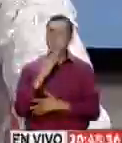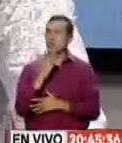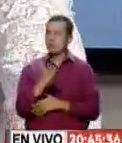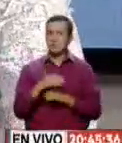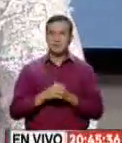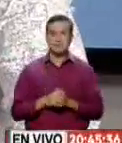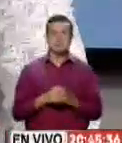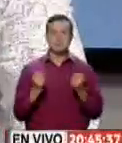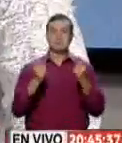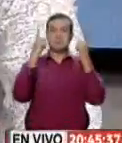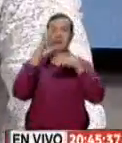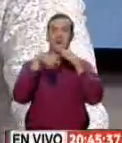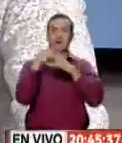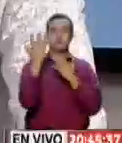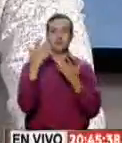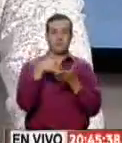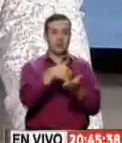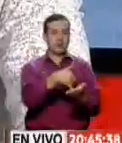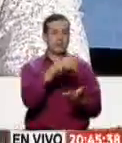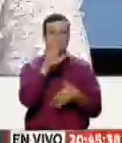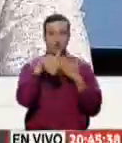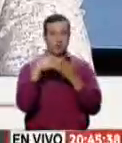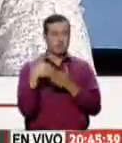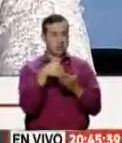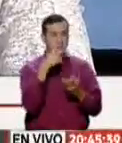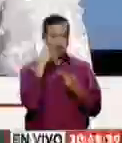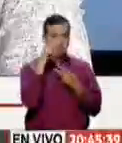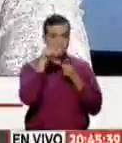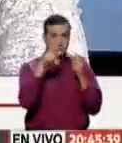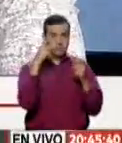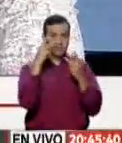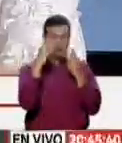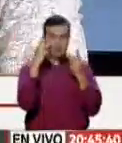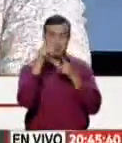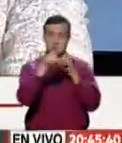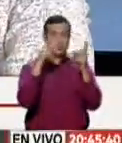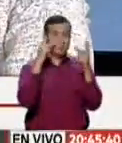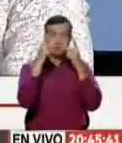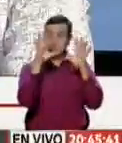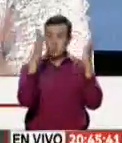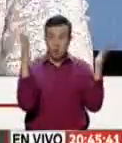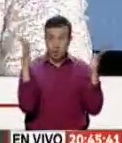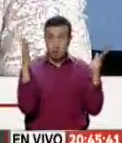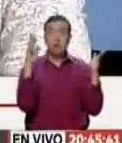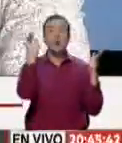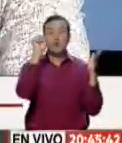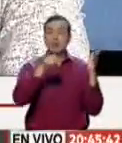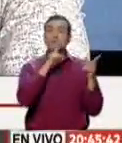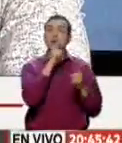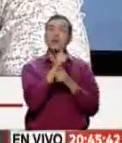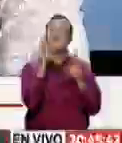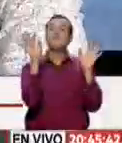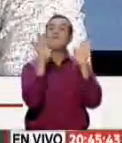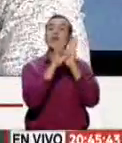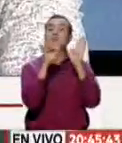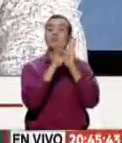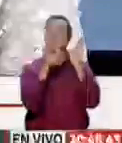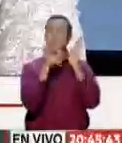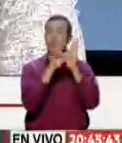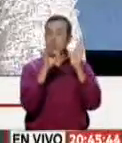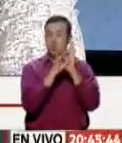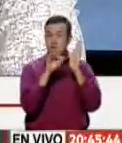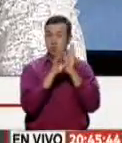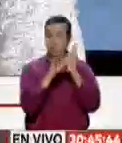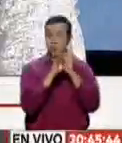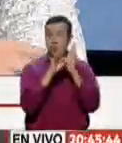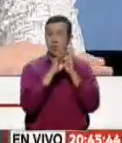Creo que eso nos sorprendió a todos. Mucha gente que pudo ver el programa, que les invito. A quienes no lo pudieron ver en vivo, lo pueden encontrar en Facebook, en el Facebook Live